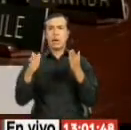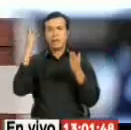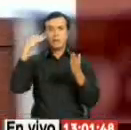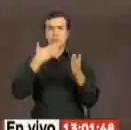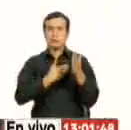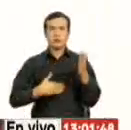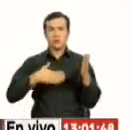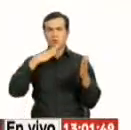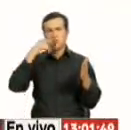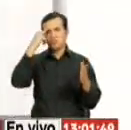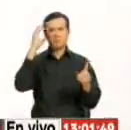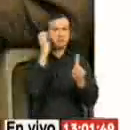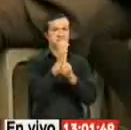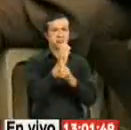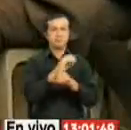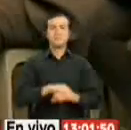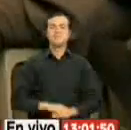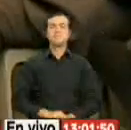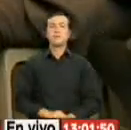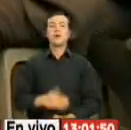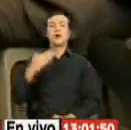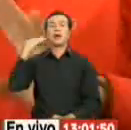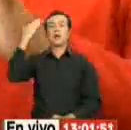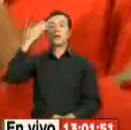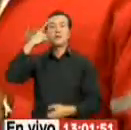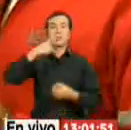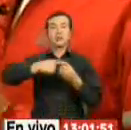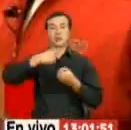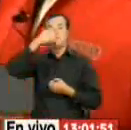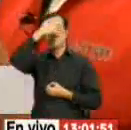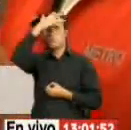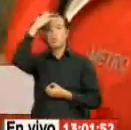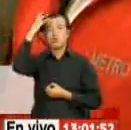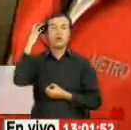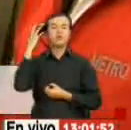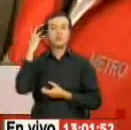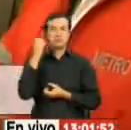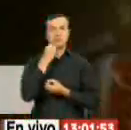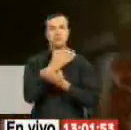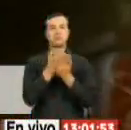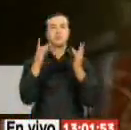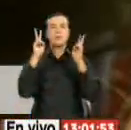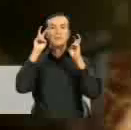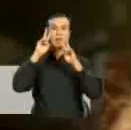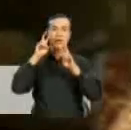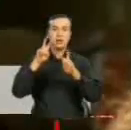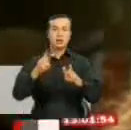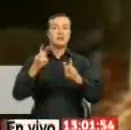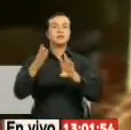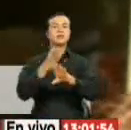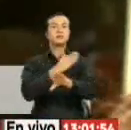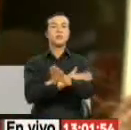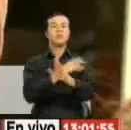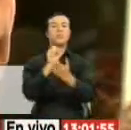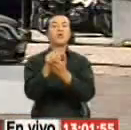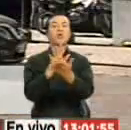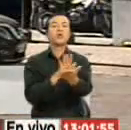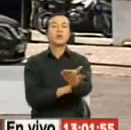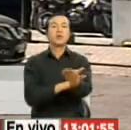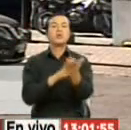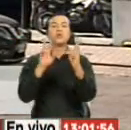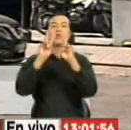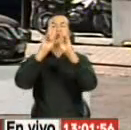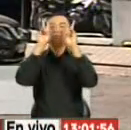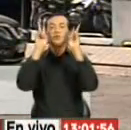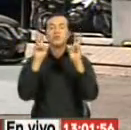mandato el alcalde de quito mauricio rodas rindió su versión en investigación previa del proyecto metro de quito